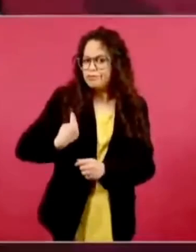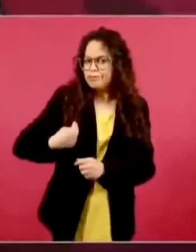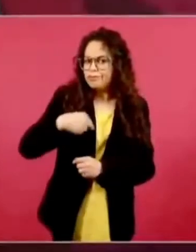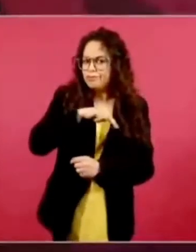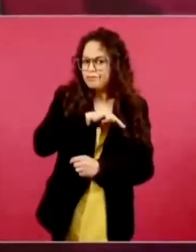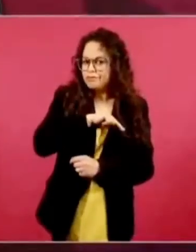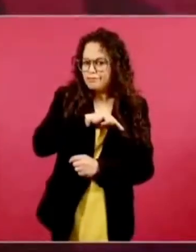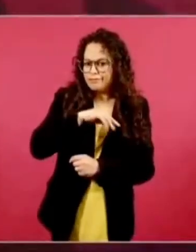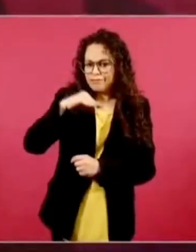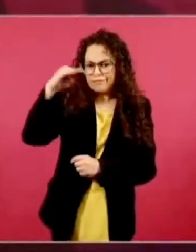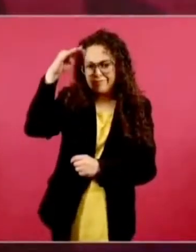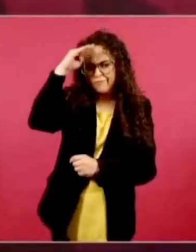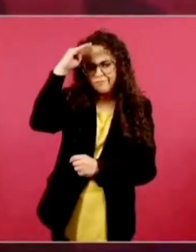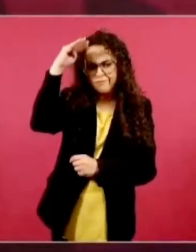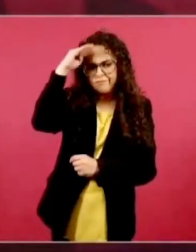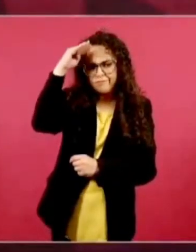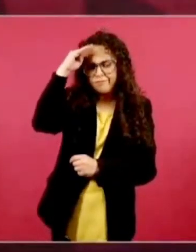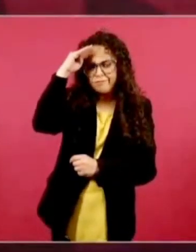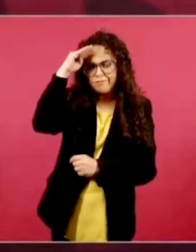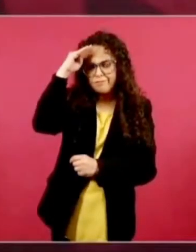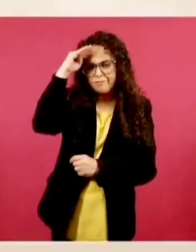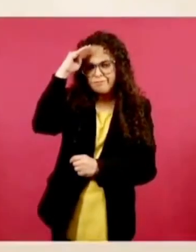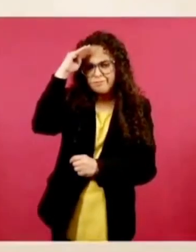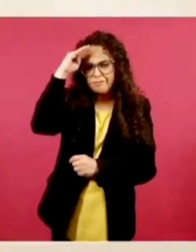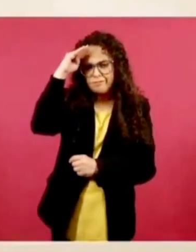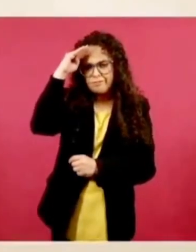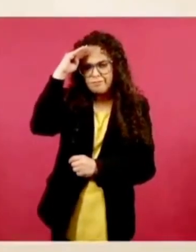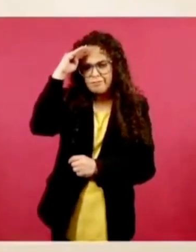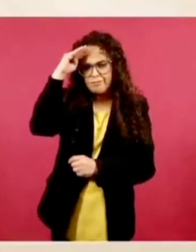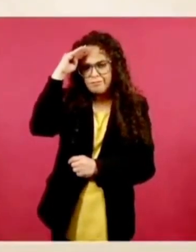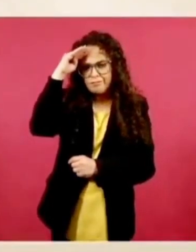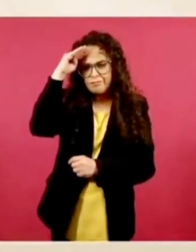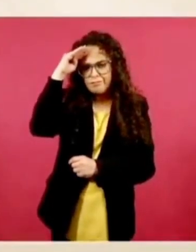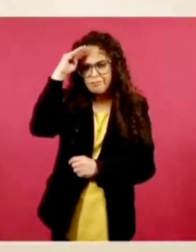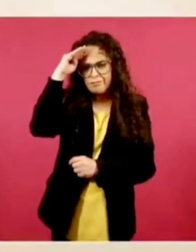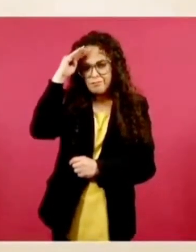hubo más fervor cívico